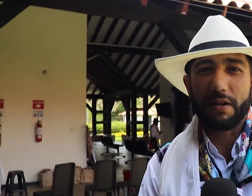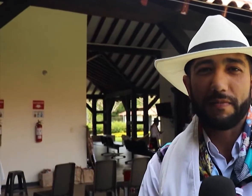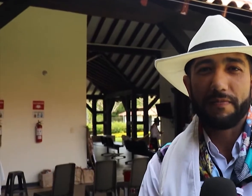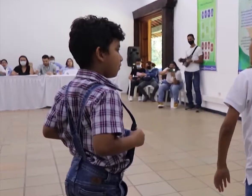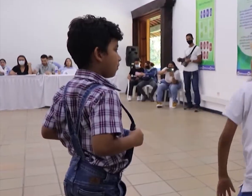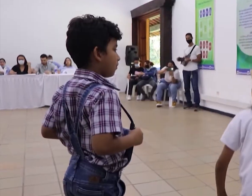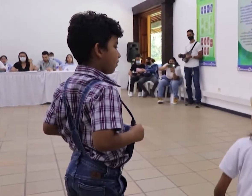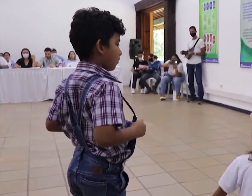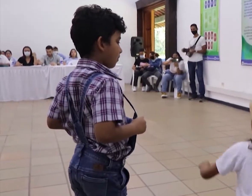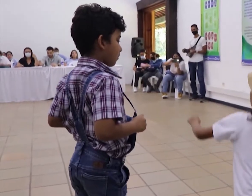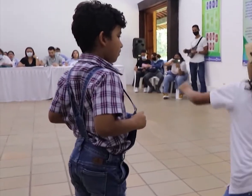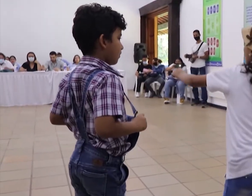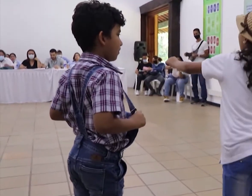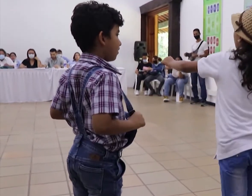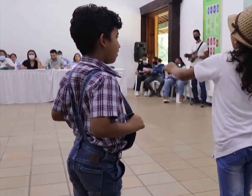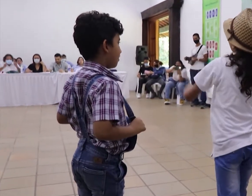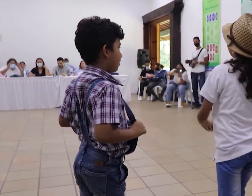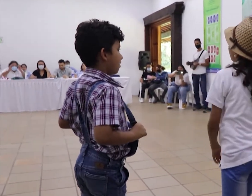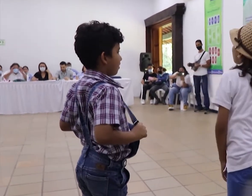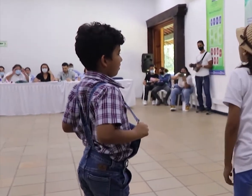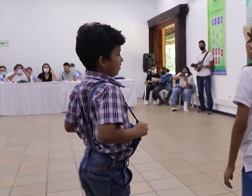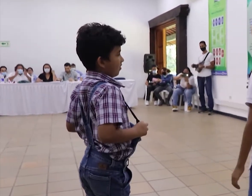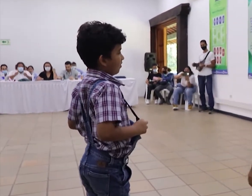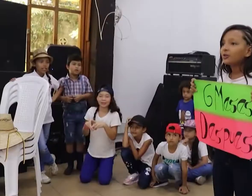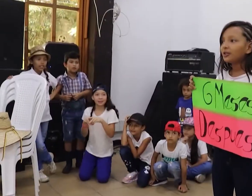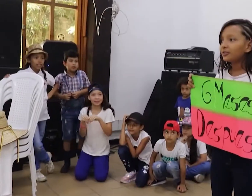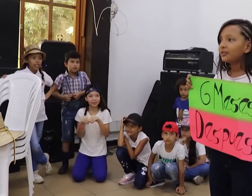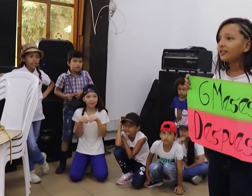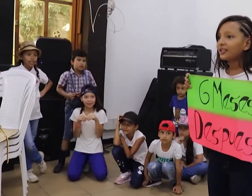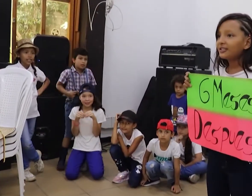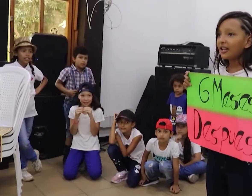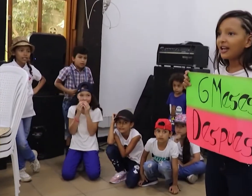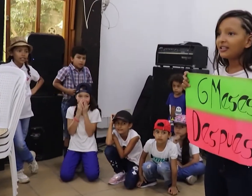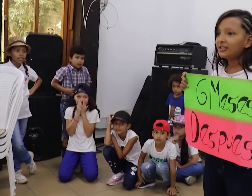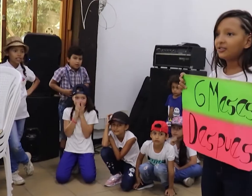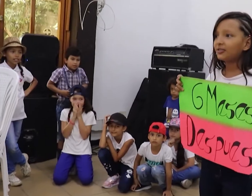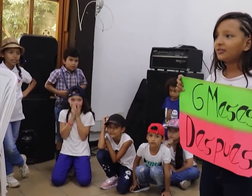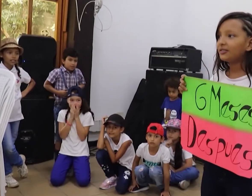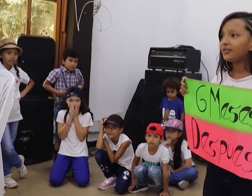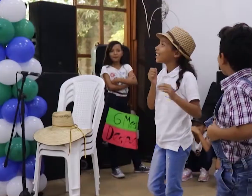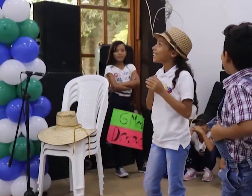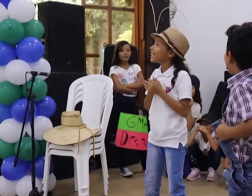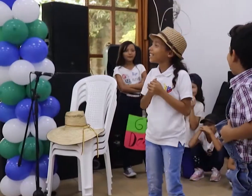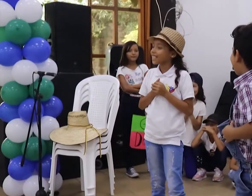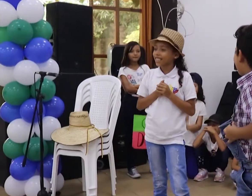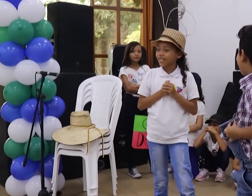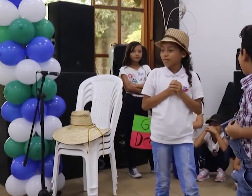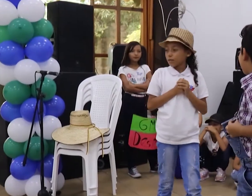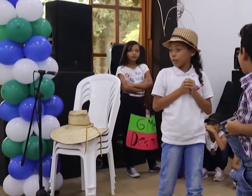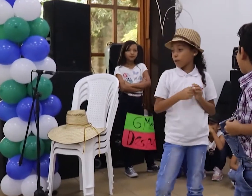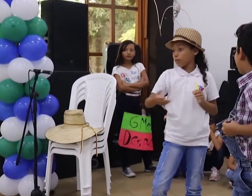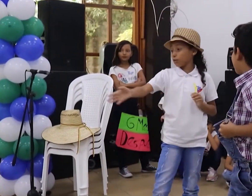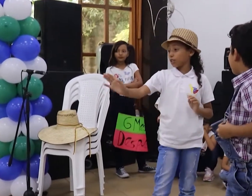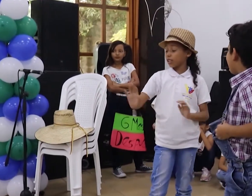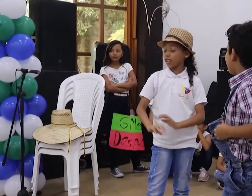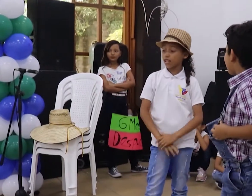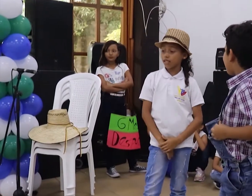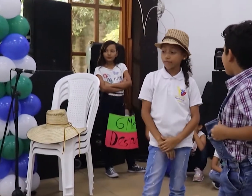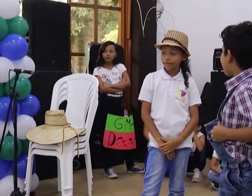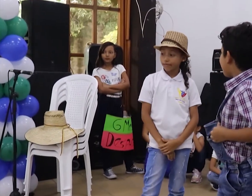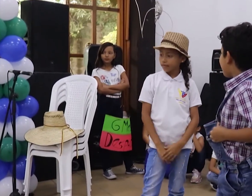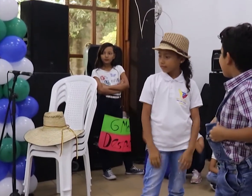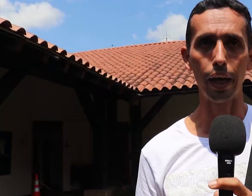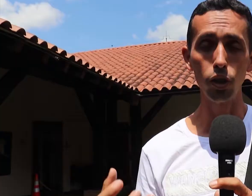medio ambiente. Y en la categoría de teatro, el ganador fue la Escuela de Teatro Andaluz con la obra La Desgracia de la Humanidad. Pues también mucha